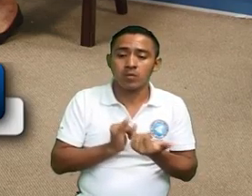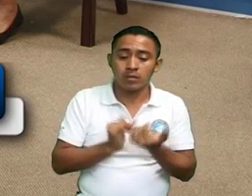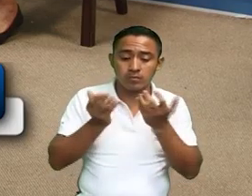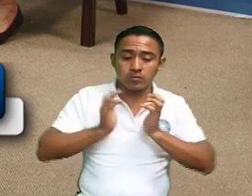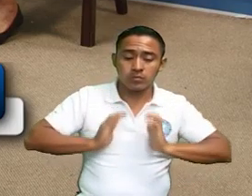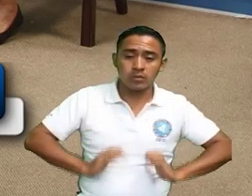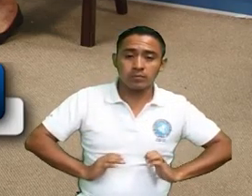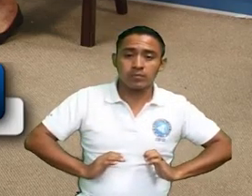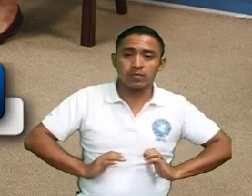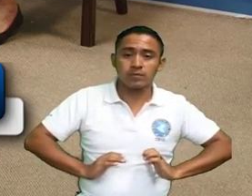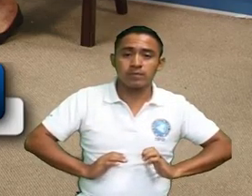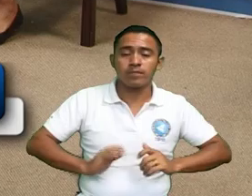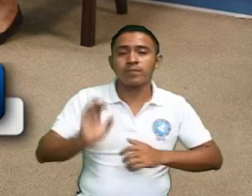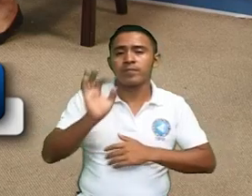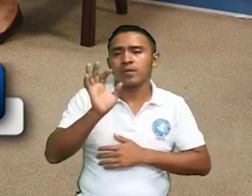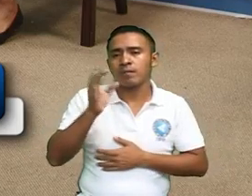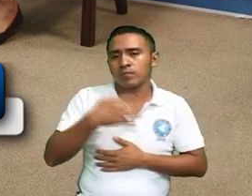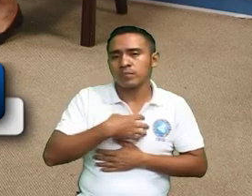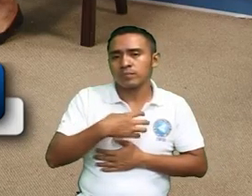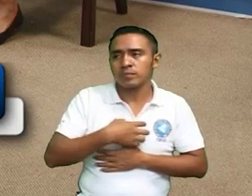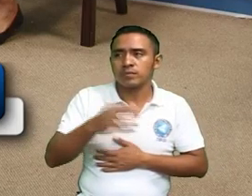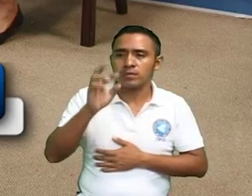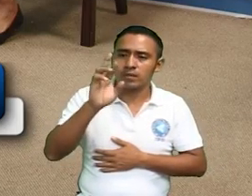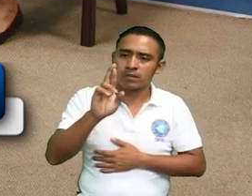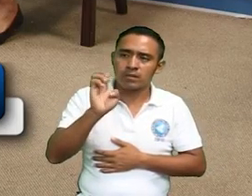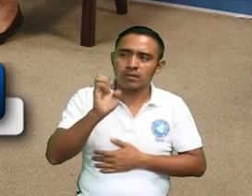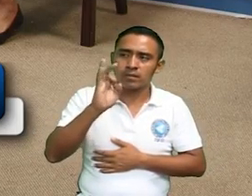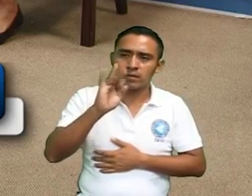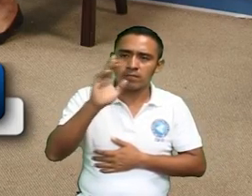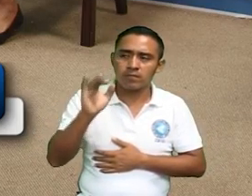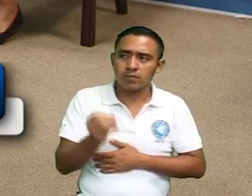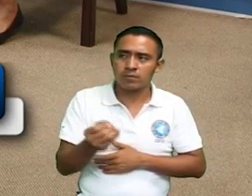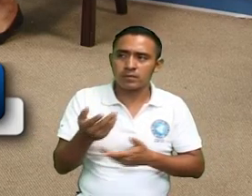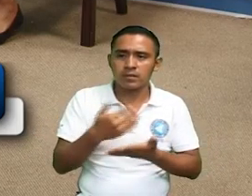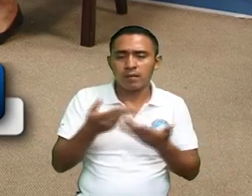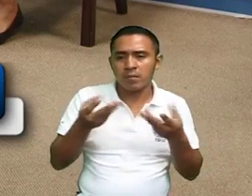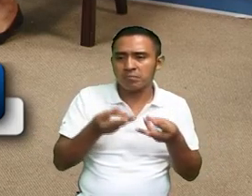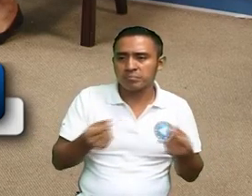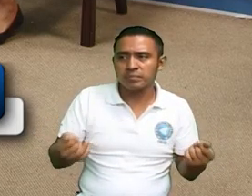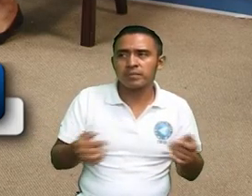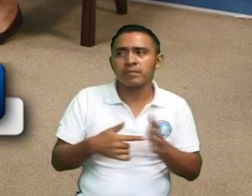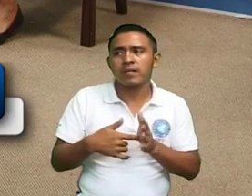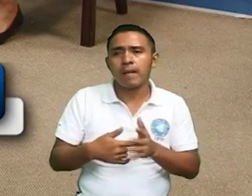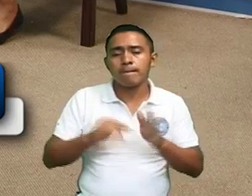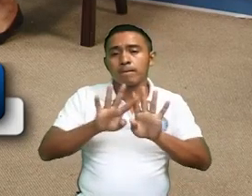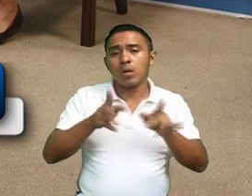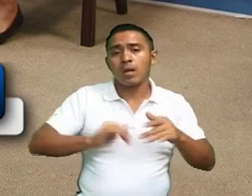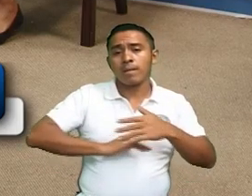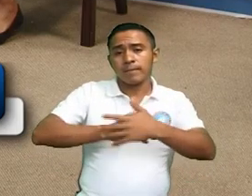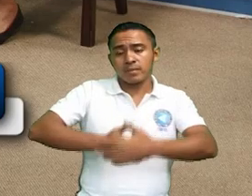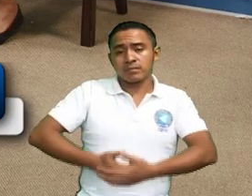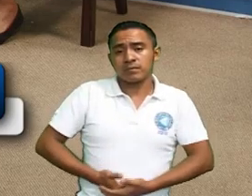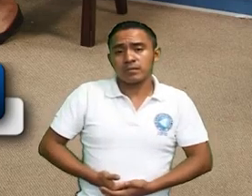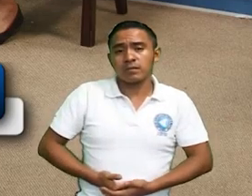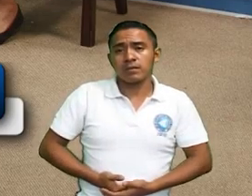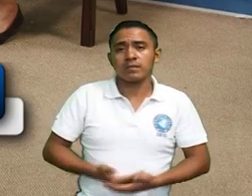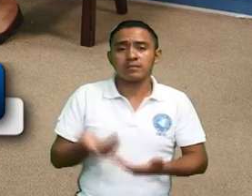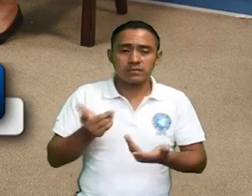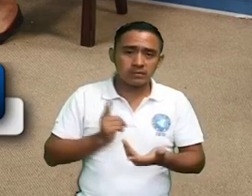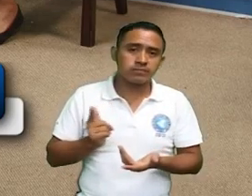que pueden causar reflujo y que posteriormente, después de eso, desaparece. Por ejemplo, la embarazada. Las embarazadas